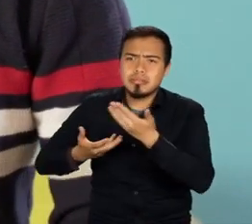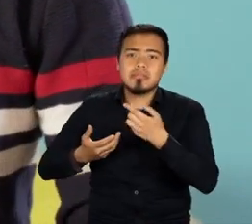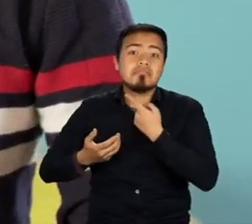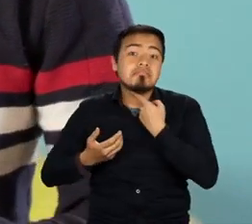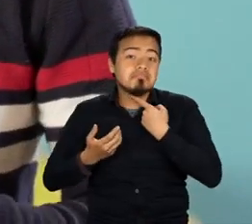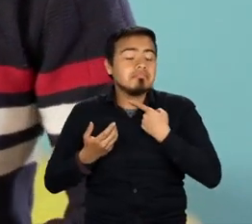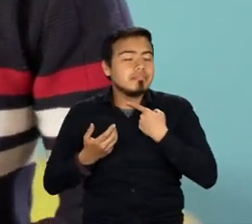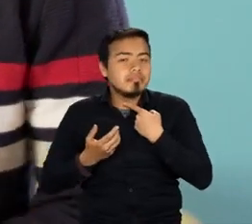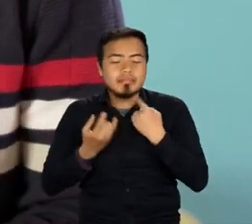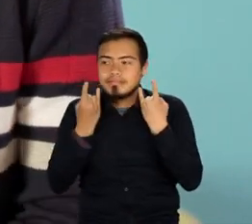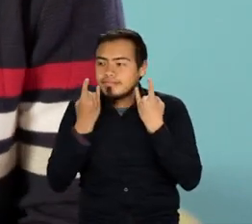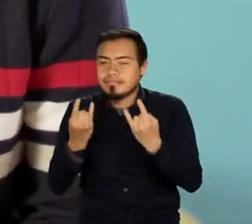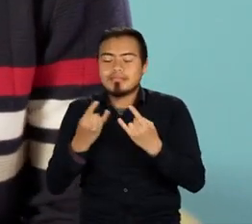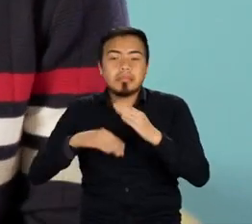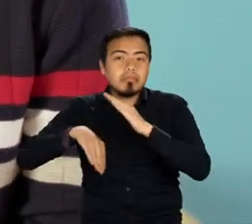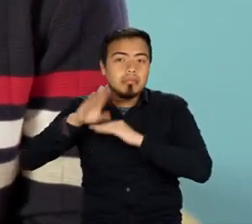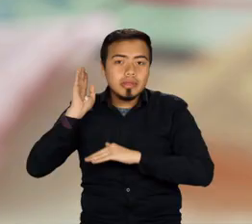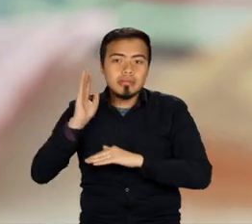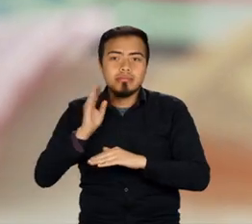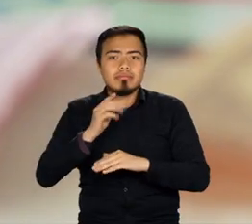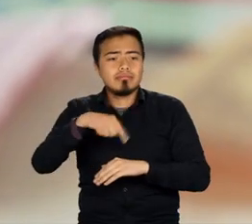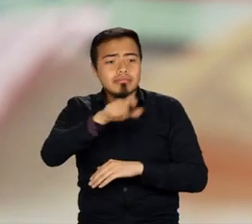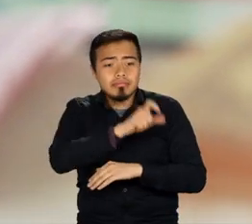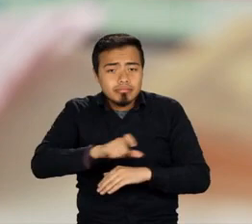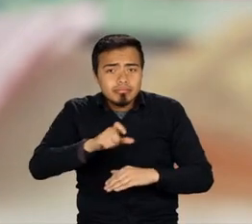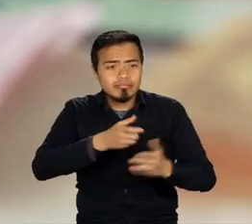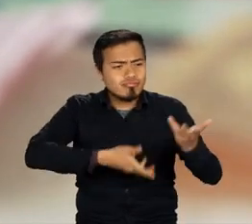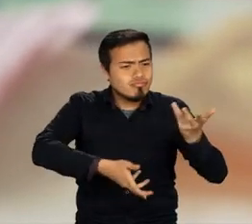compartir mucho con las personas.